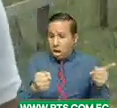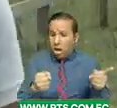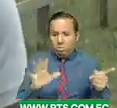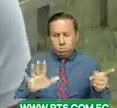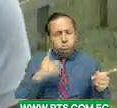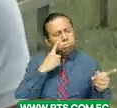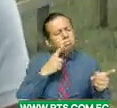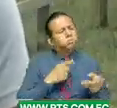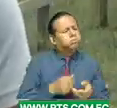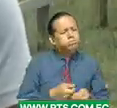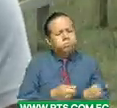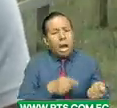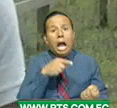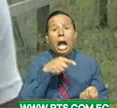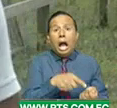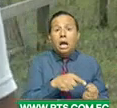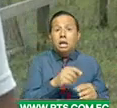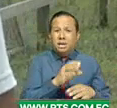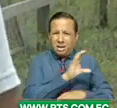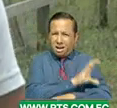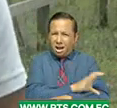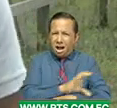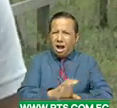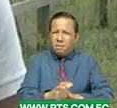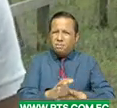finca del señor Galo Najante,